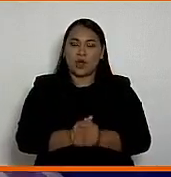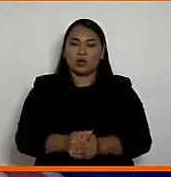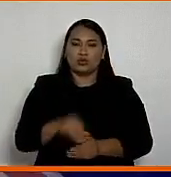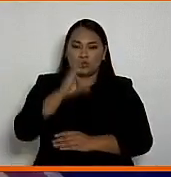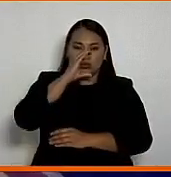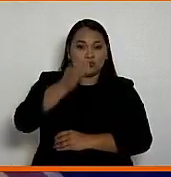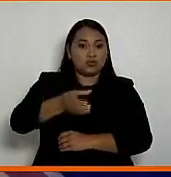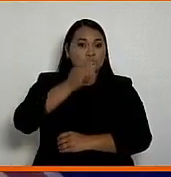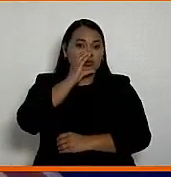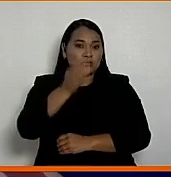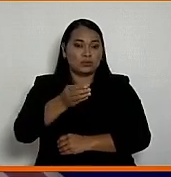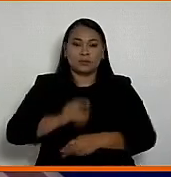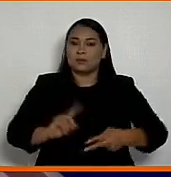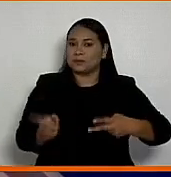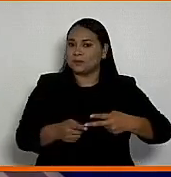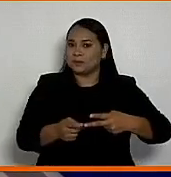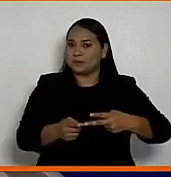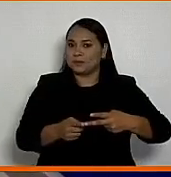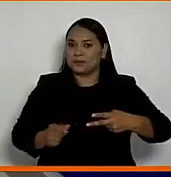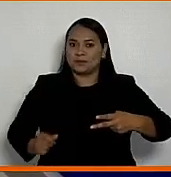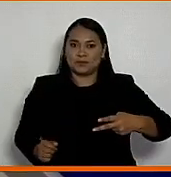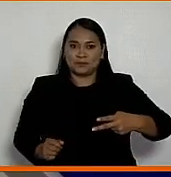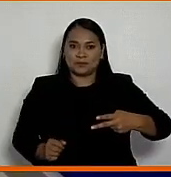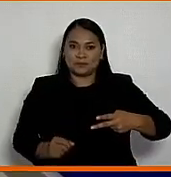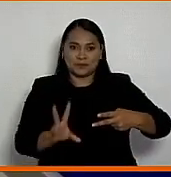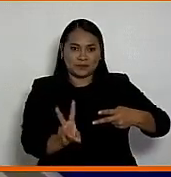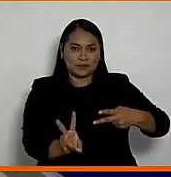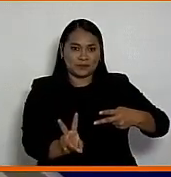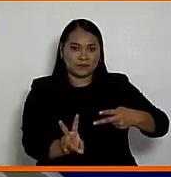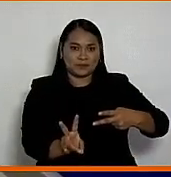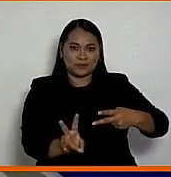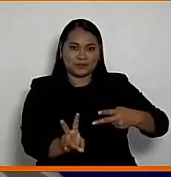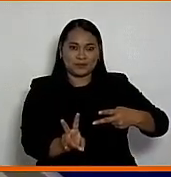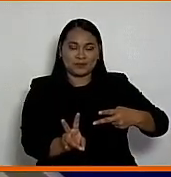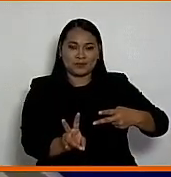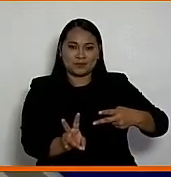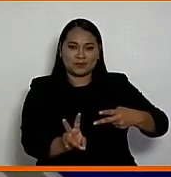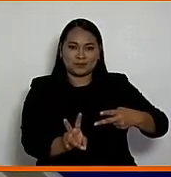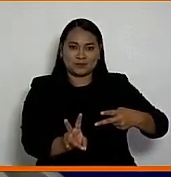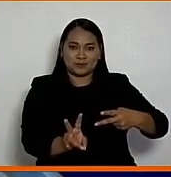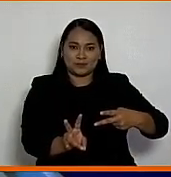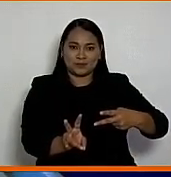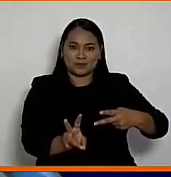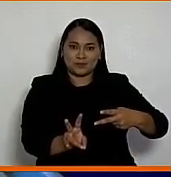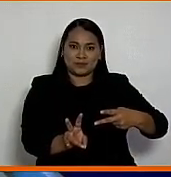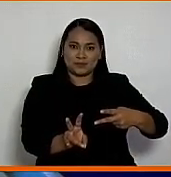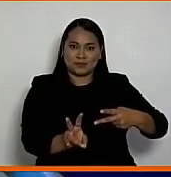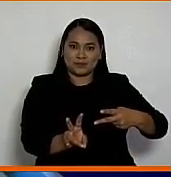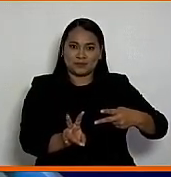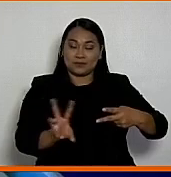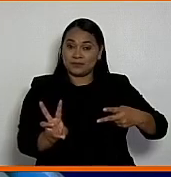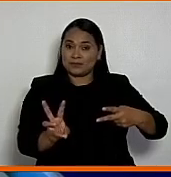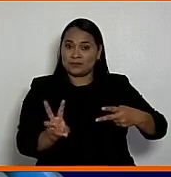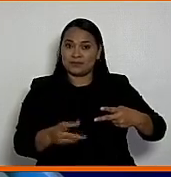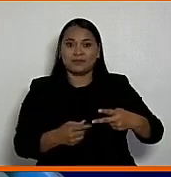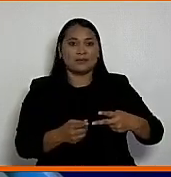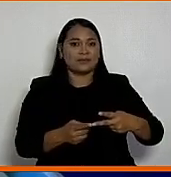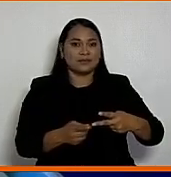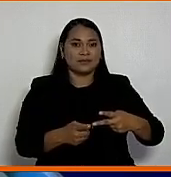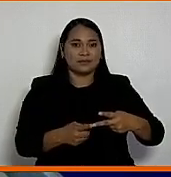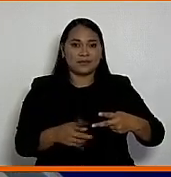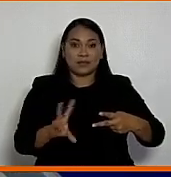Segundo número con su primer dígito, el 7. Segundo dígito, este es el 6. Segundo número